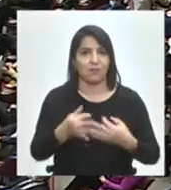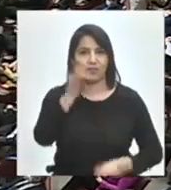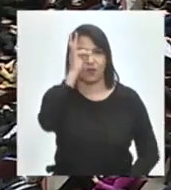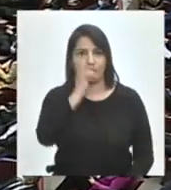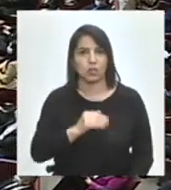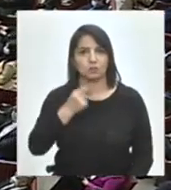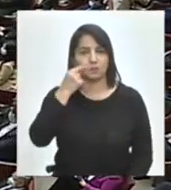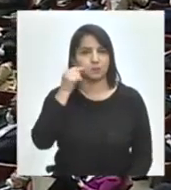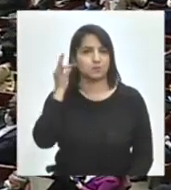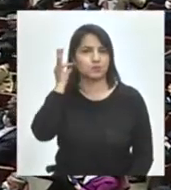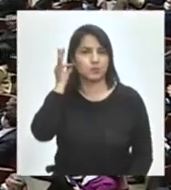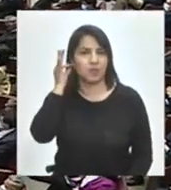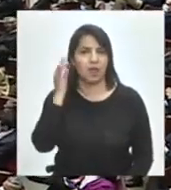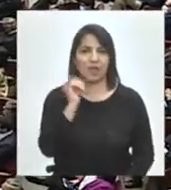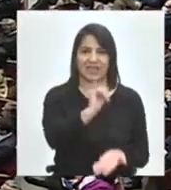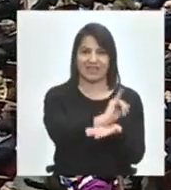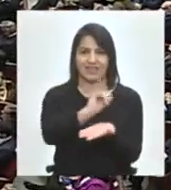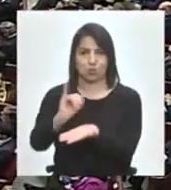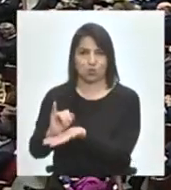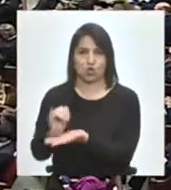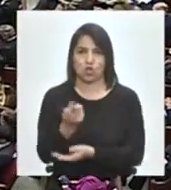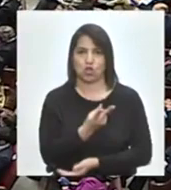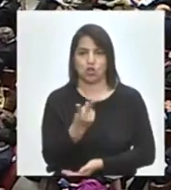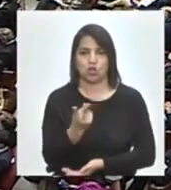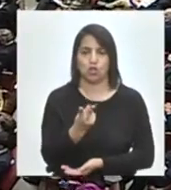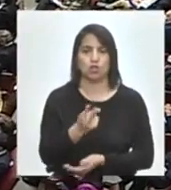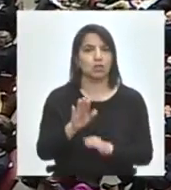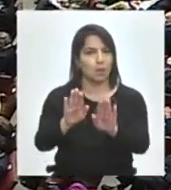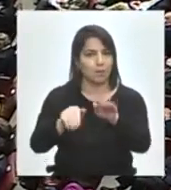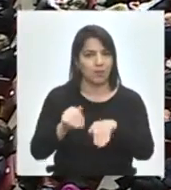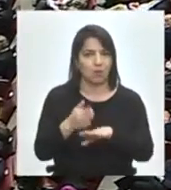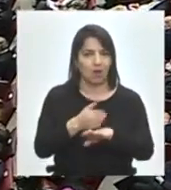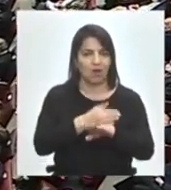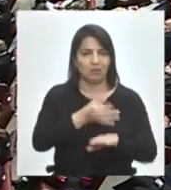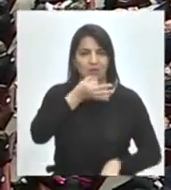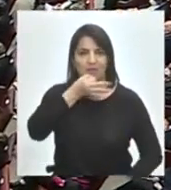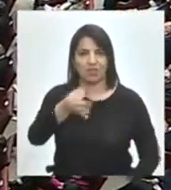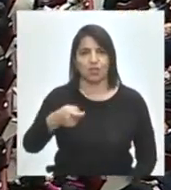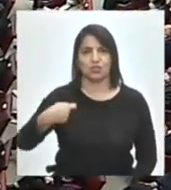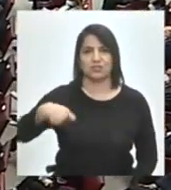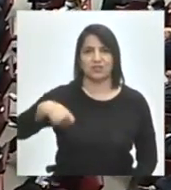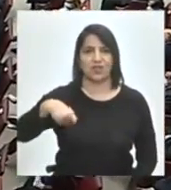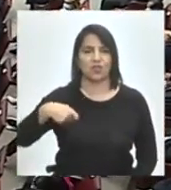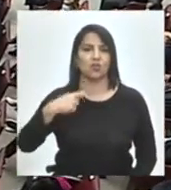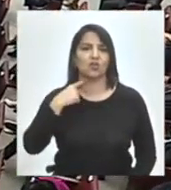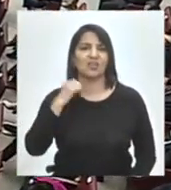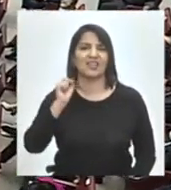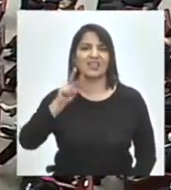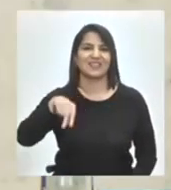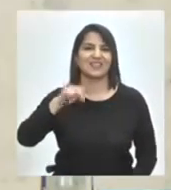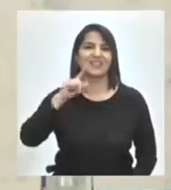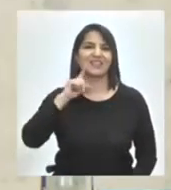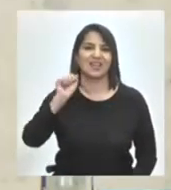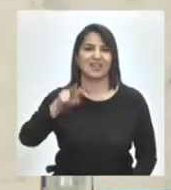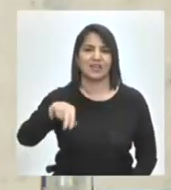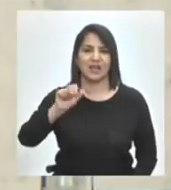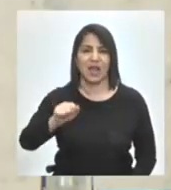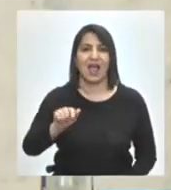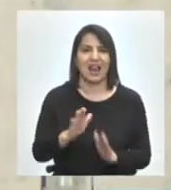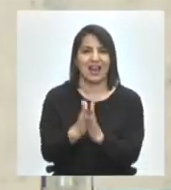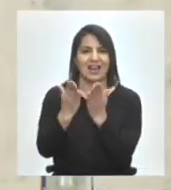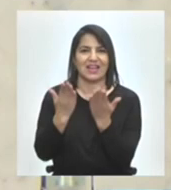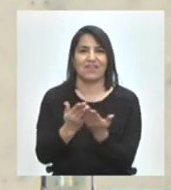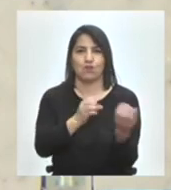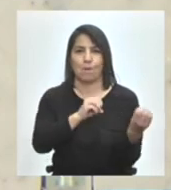y funcionarios de ambas instituciones, tal como lo plantea el senador Jaime Quintana en su libro Perdiendo el Control, que